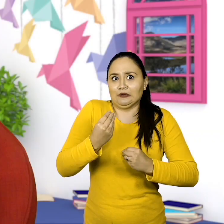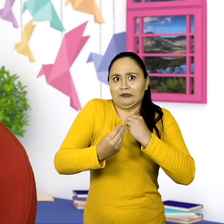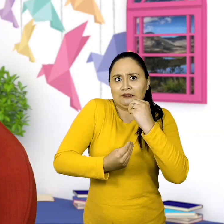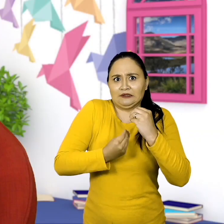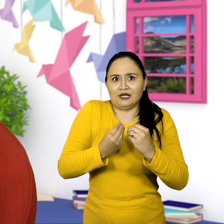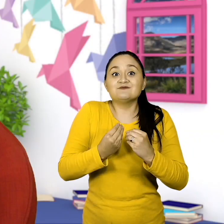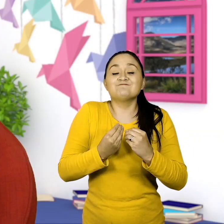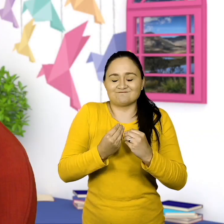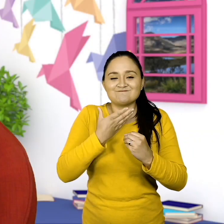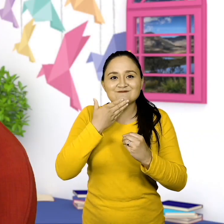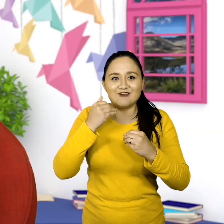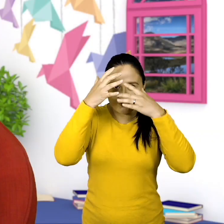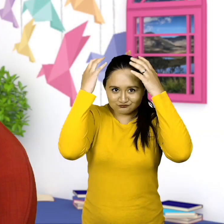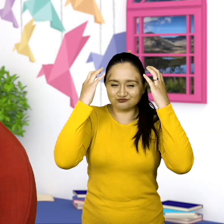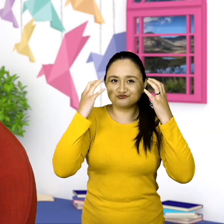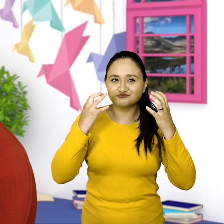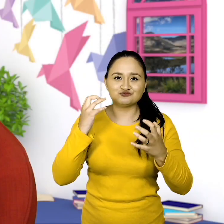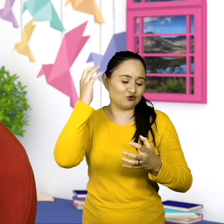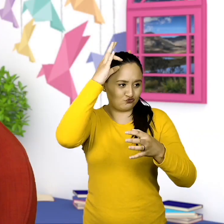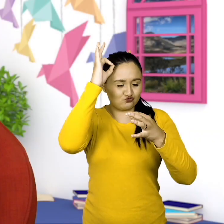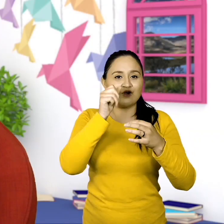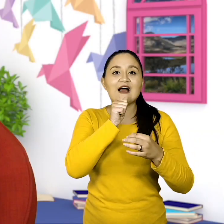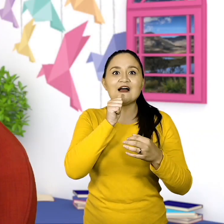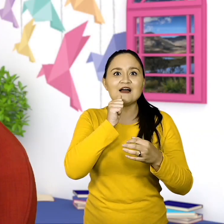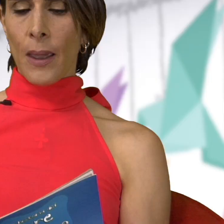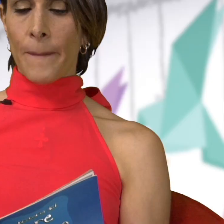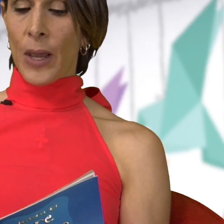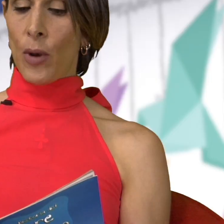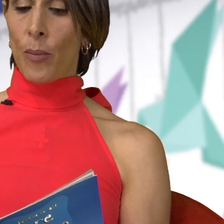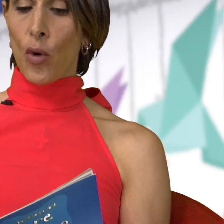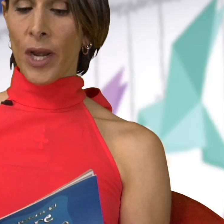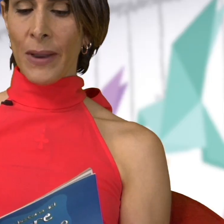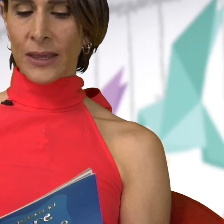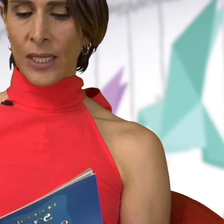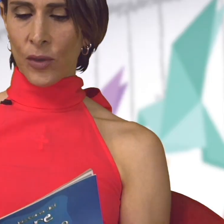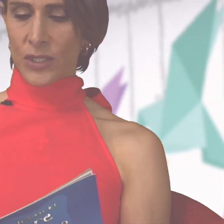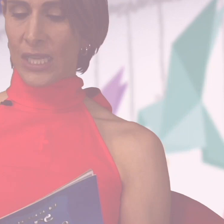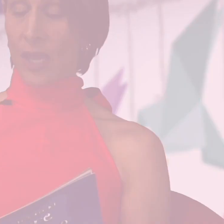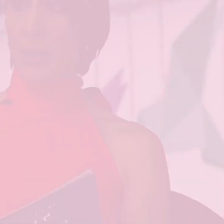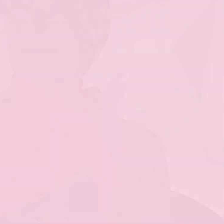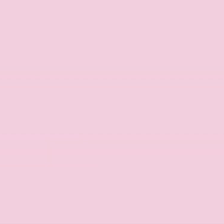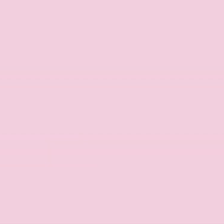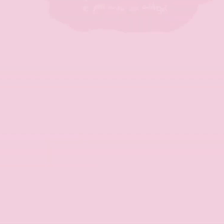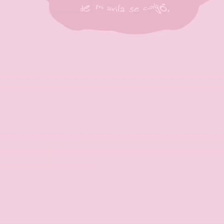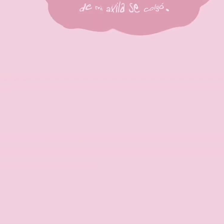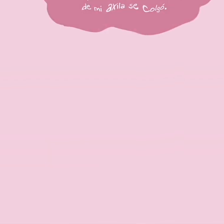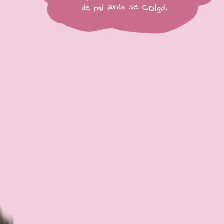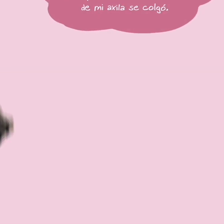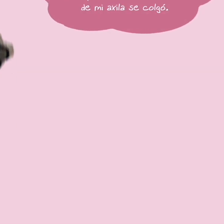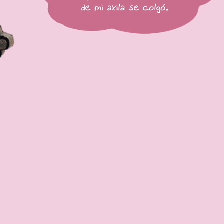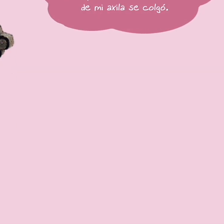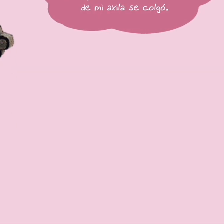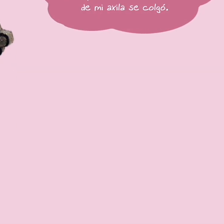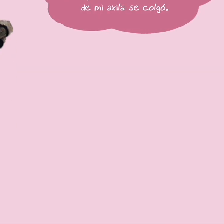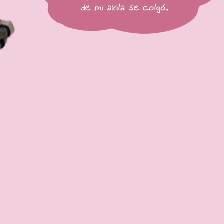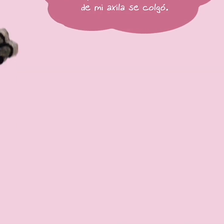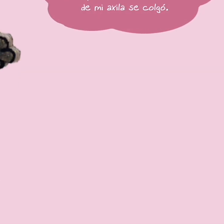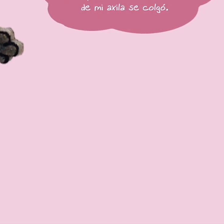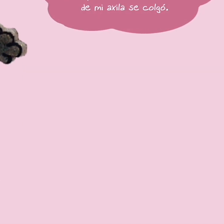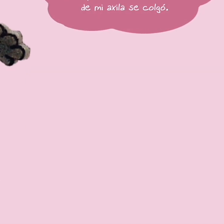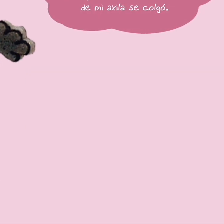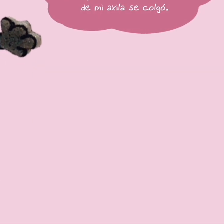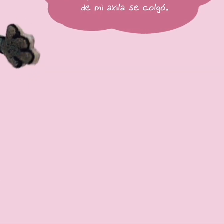Entonces creí que lo mejor era lavarme la cabeza con agua y con jabón. Pero el mugre bandido, sin que me diera cuenta, de mi axila se